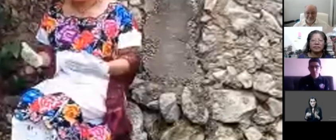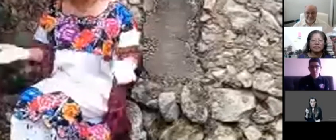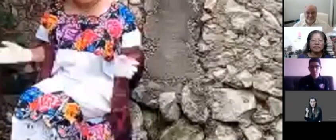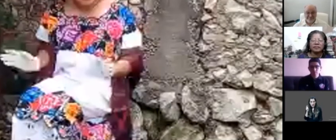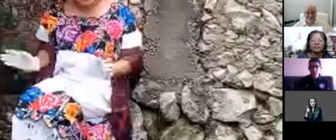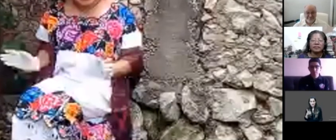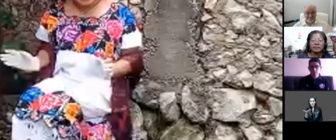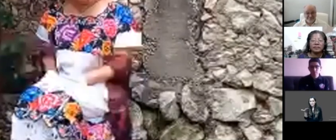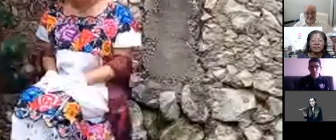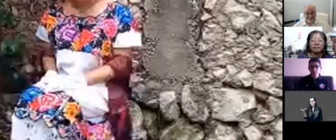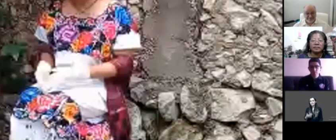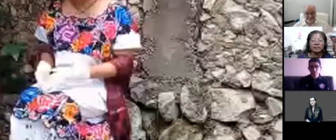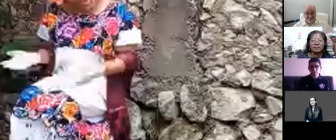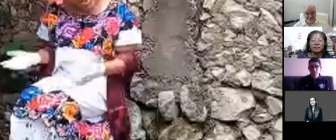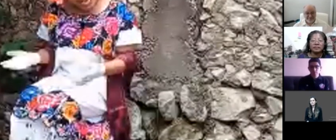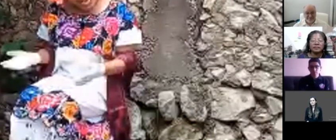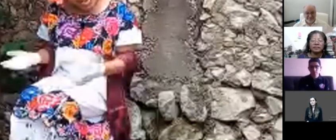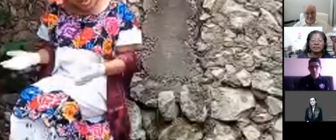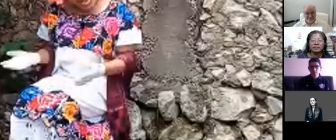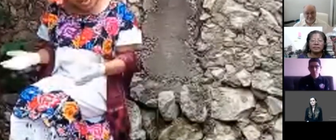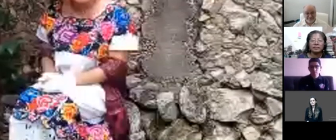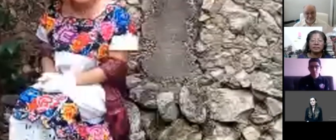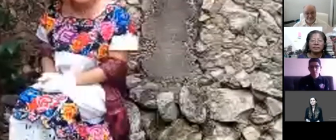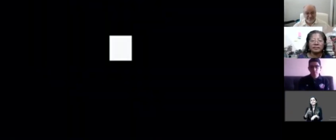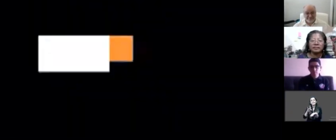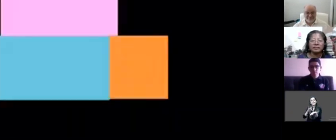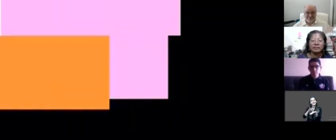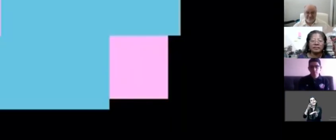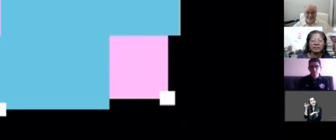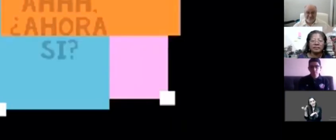Knip Olal, gracias.